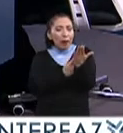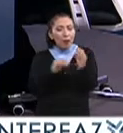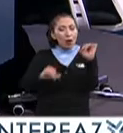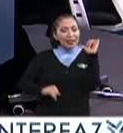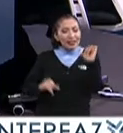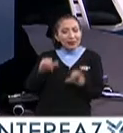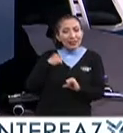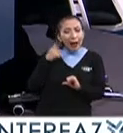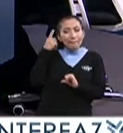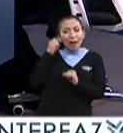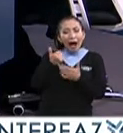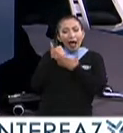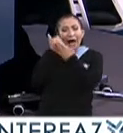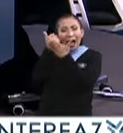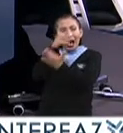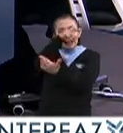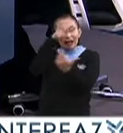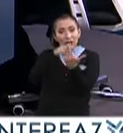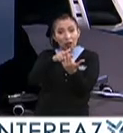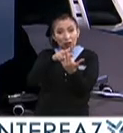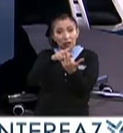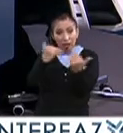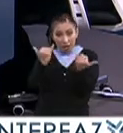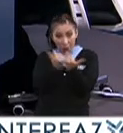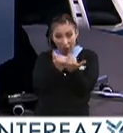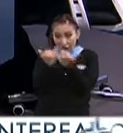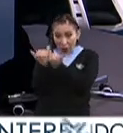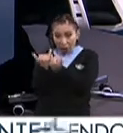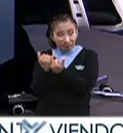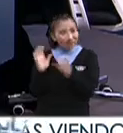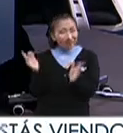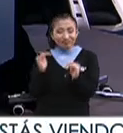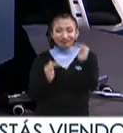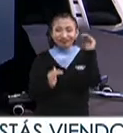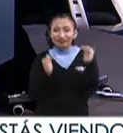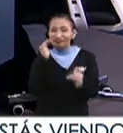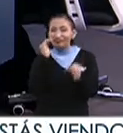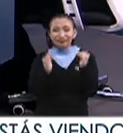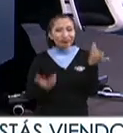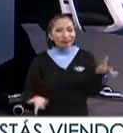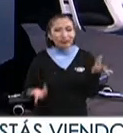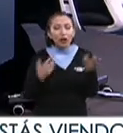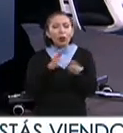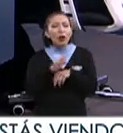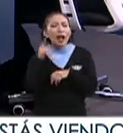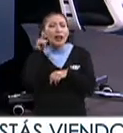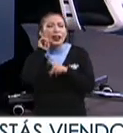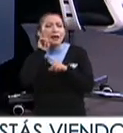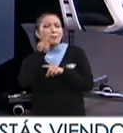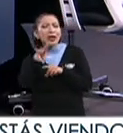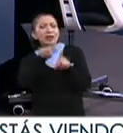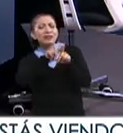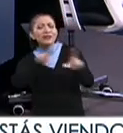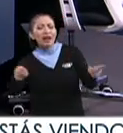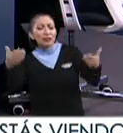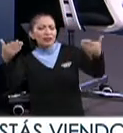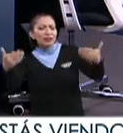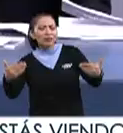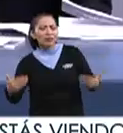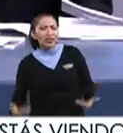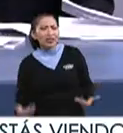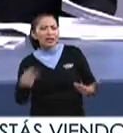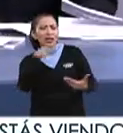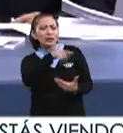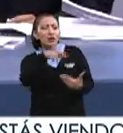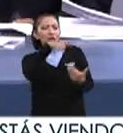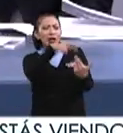se han implementado en nuestra región no es lineal y no es parejo. Exacto. ¿Cuáles son las principales diferencias o por qué existen estas